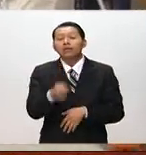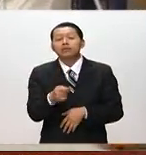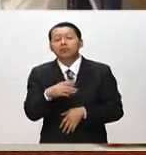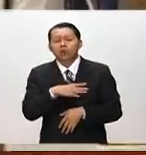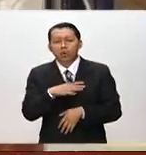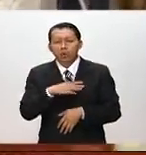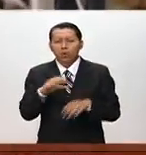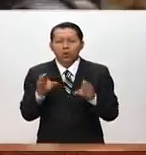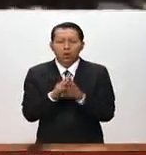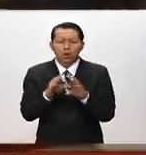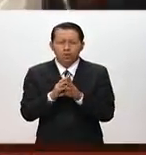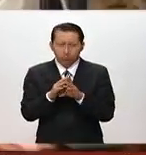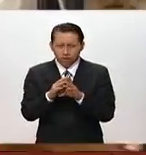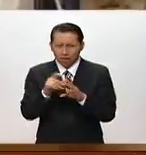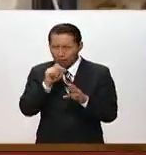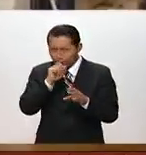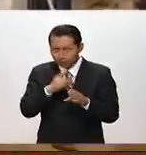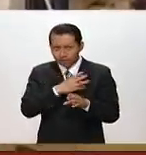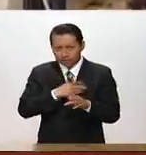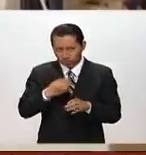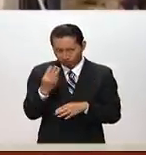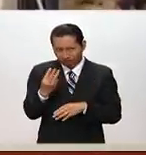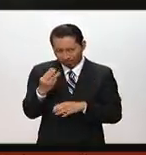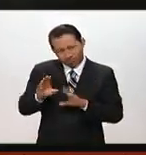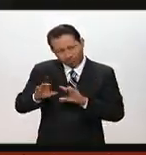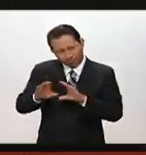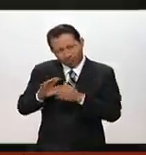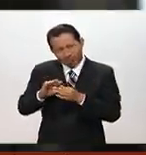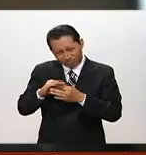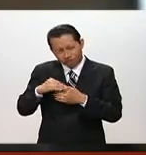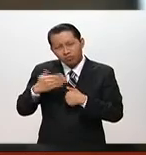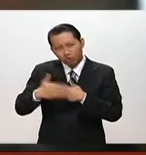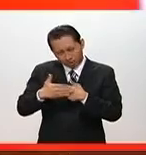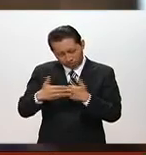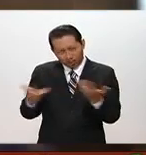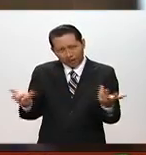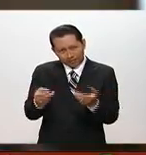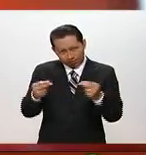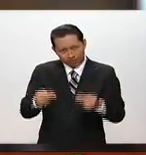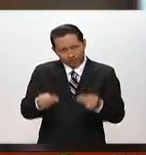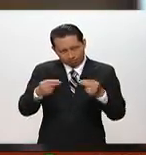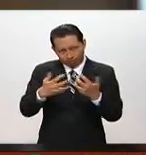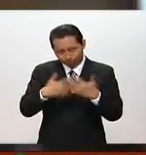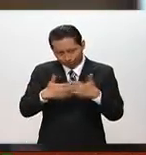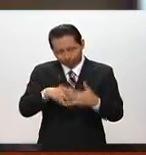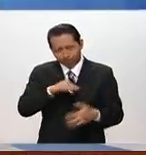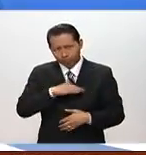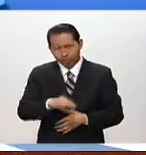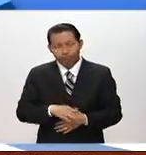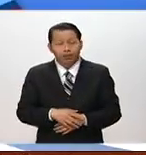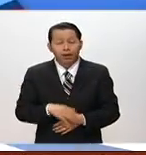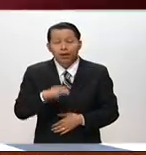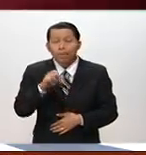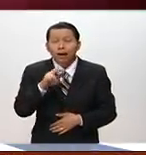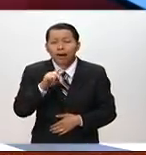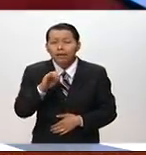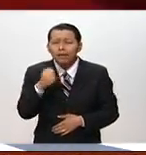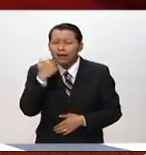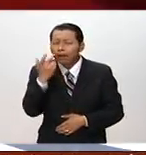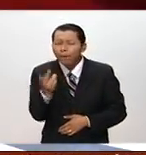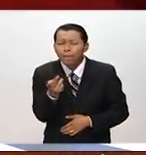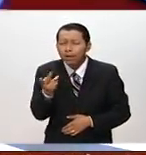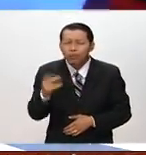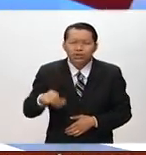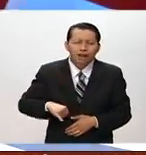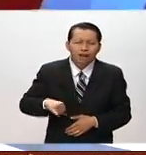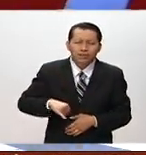sembrando la semillita del emprendedor en mis 3 hijos, ¿verdad? Claro, eso es muy interesante. Marta, déjame preguntarte algo que dijiste, me pareció muy